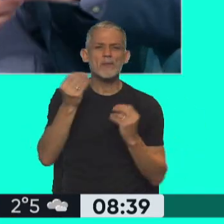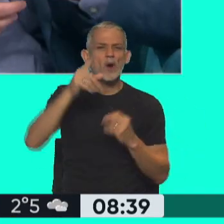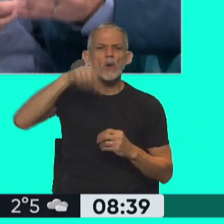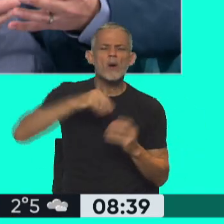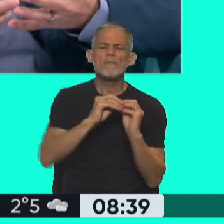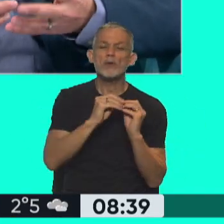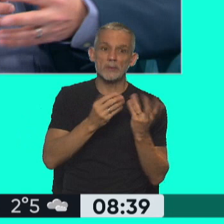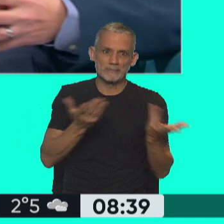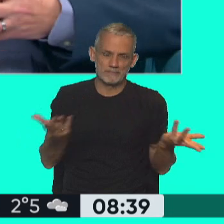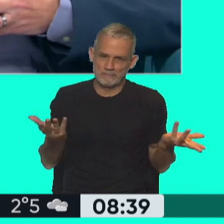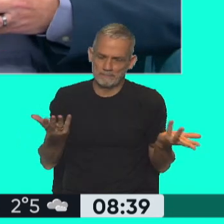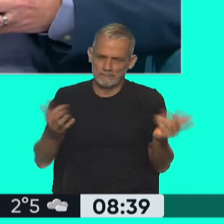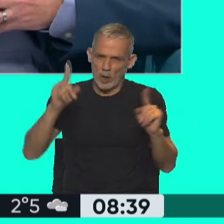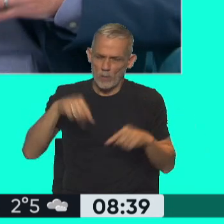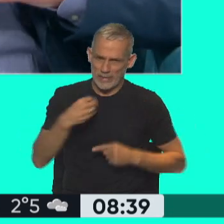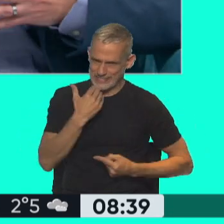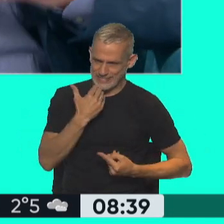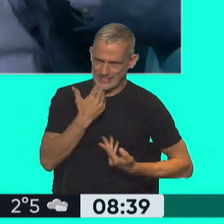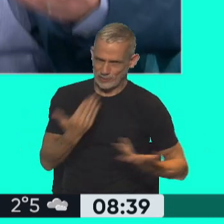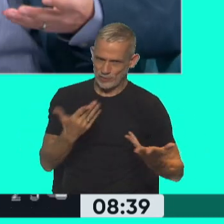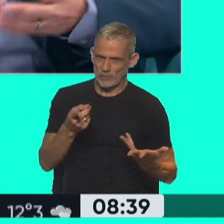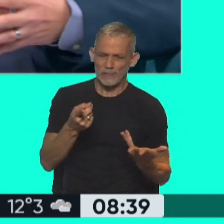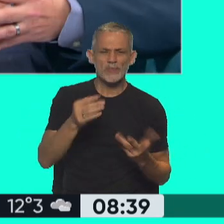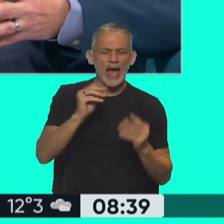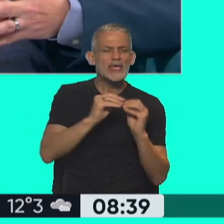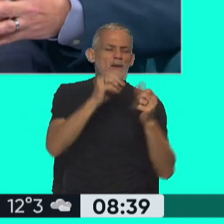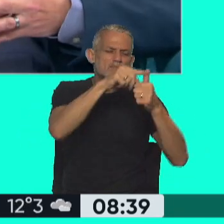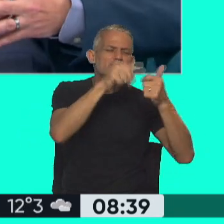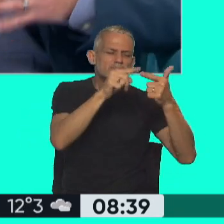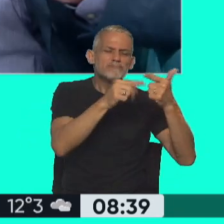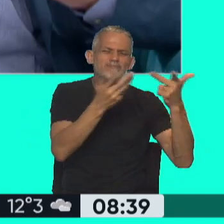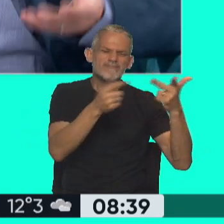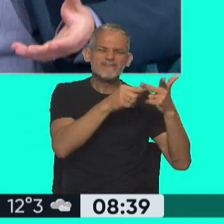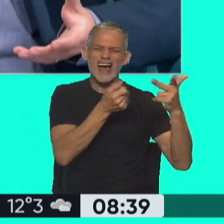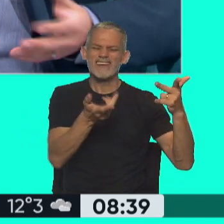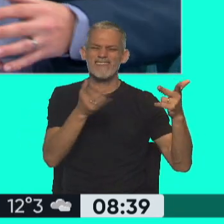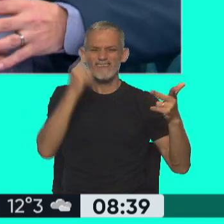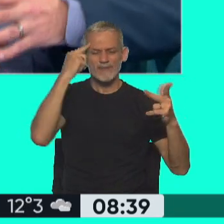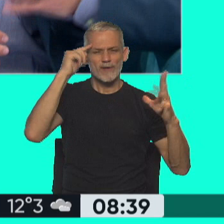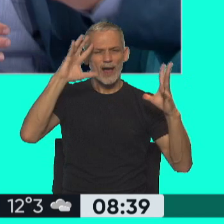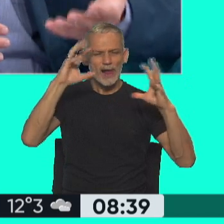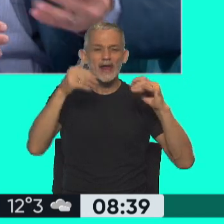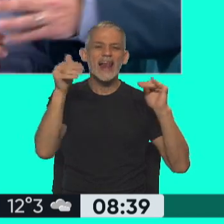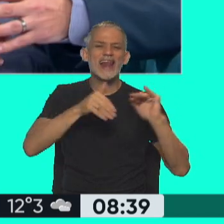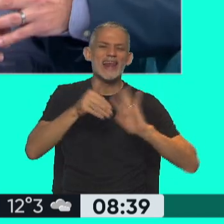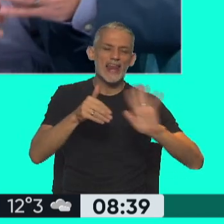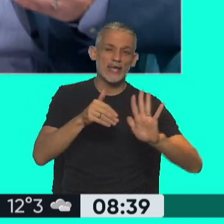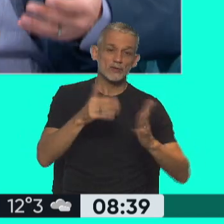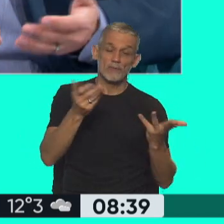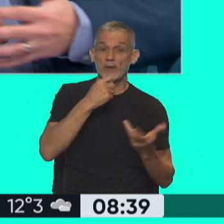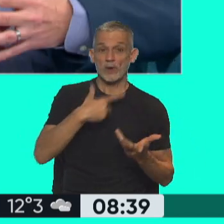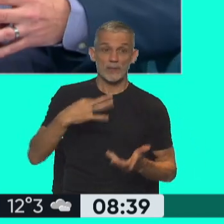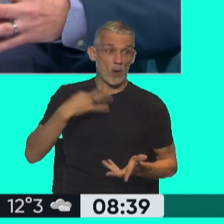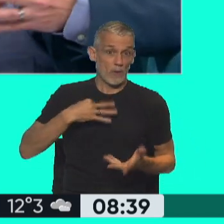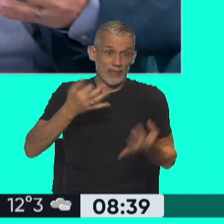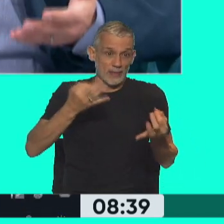hay factores que nosotros sabemos que ayudan a enlentecer la aparición de los síntomas, como por ejemplo tener una